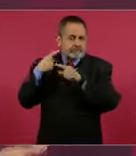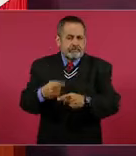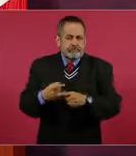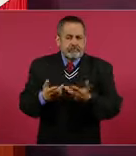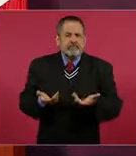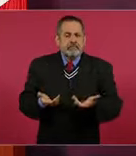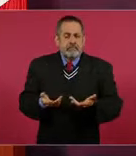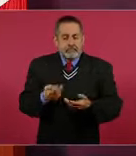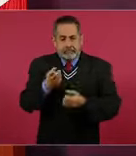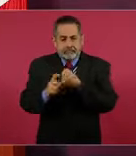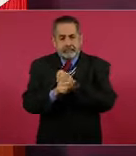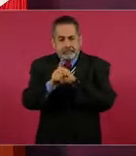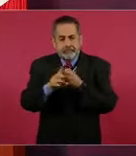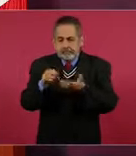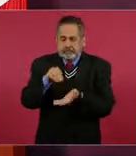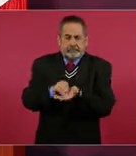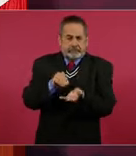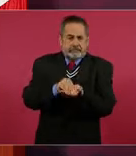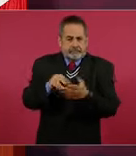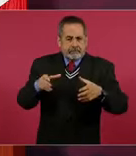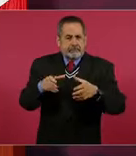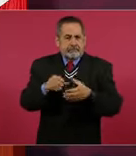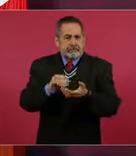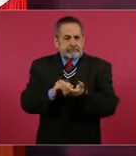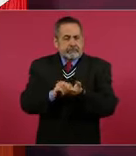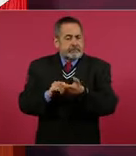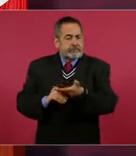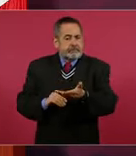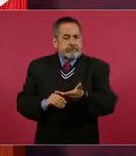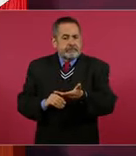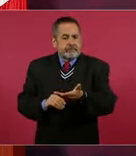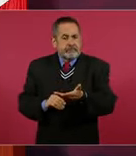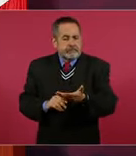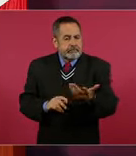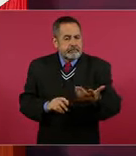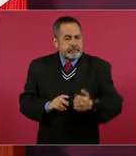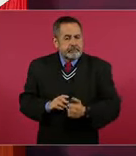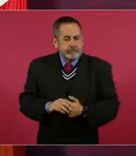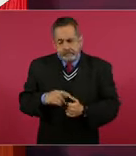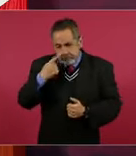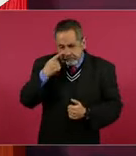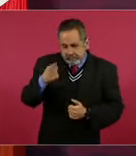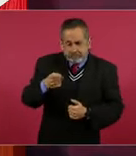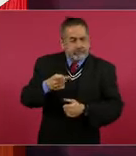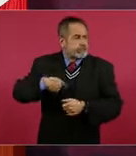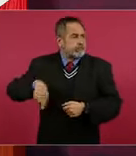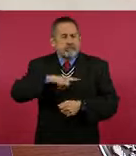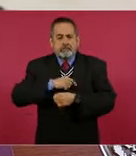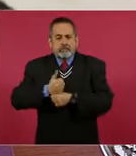resulta que ese conflicto todavía lo estamos padeciendo.